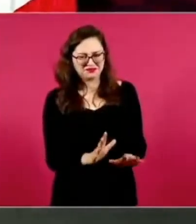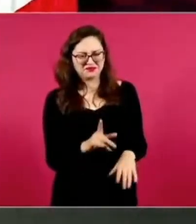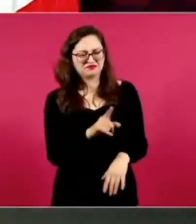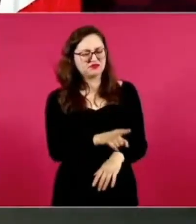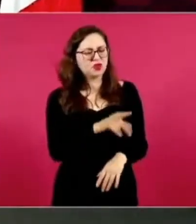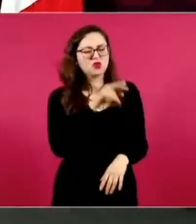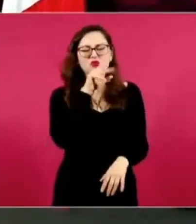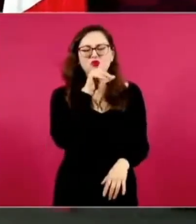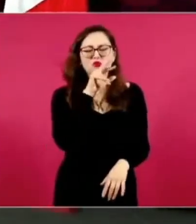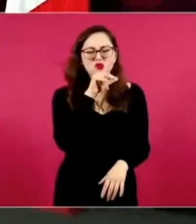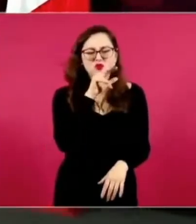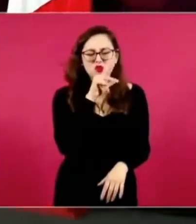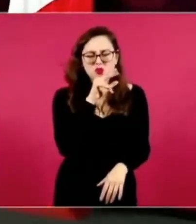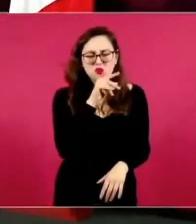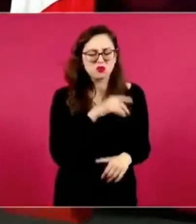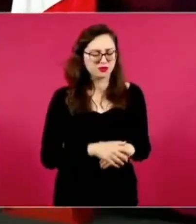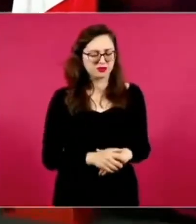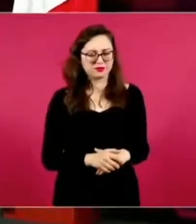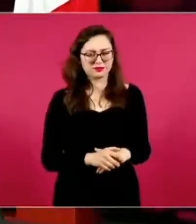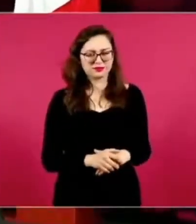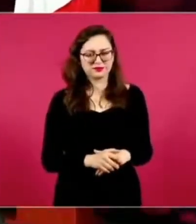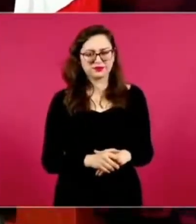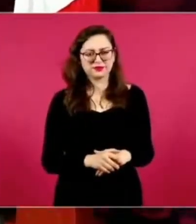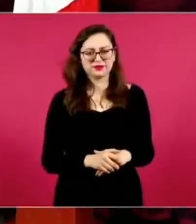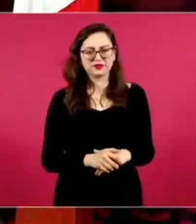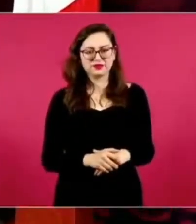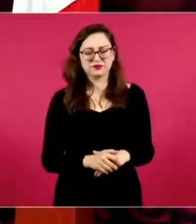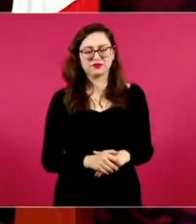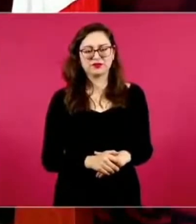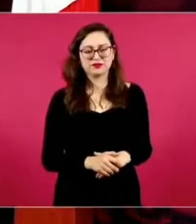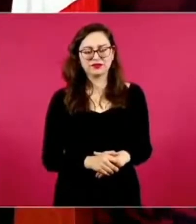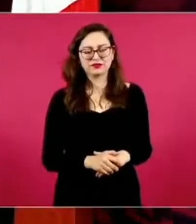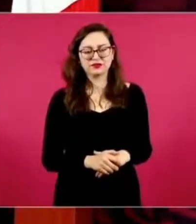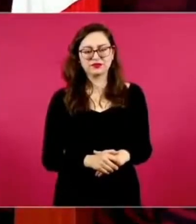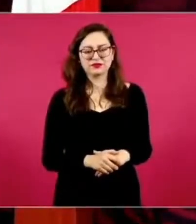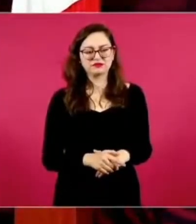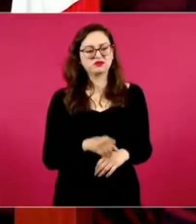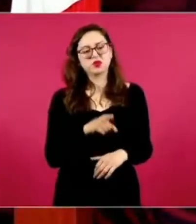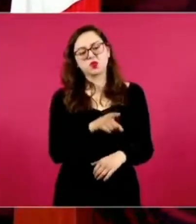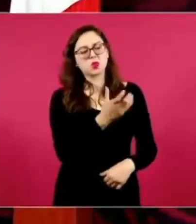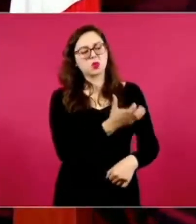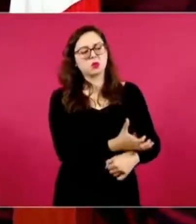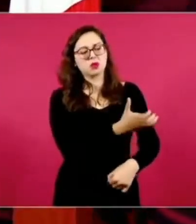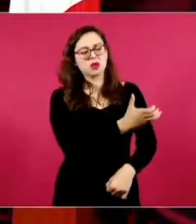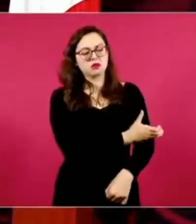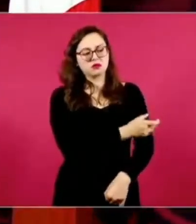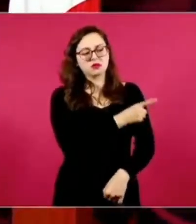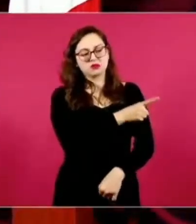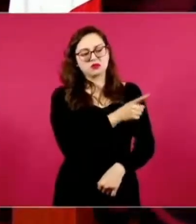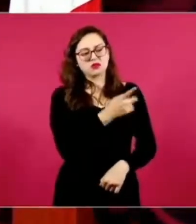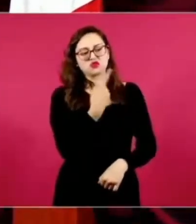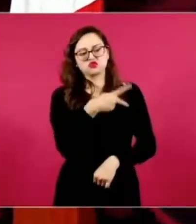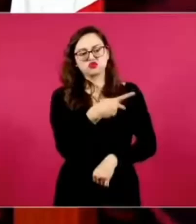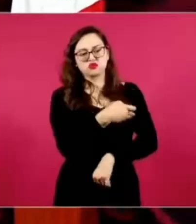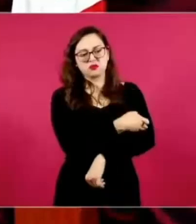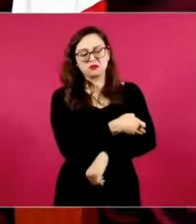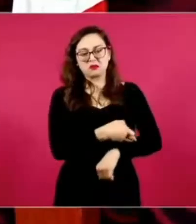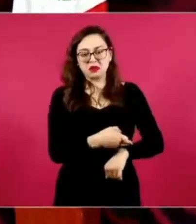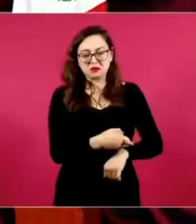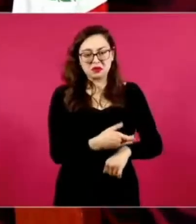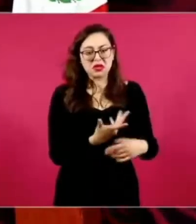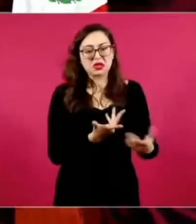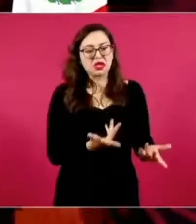te preocupes de esto. Esos compañeritos tuyos, pues sus familias